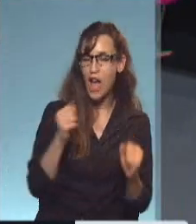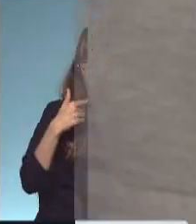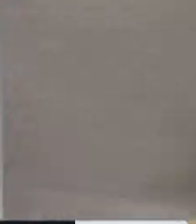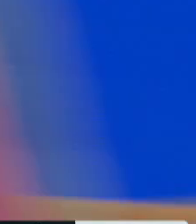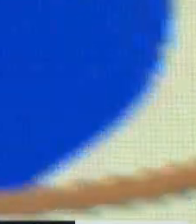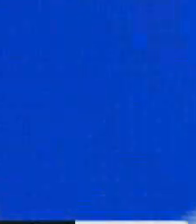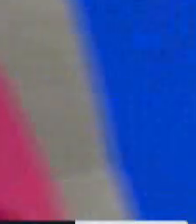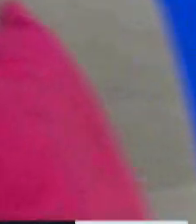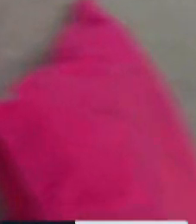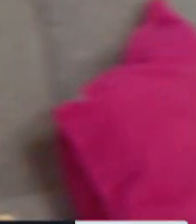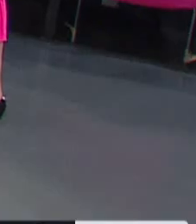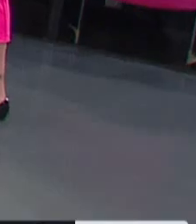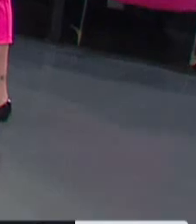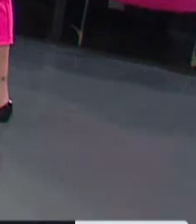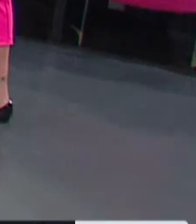Inteligente. Está